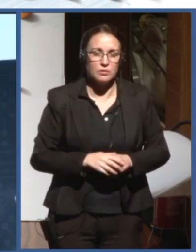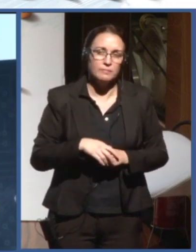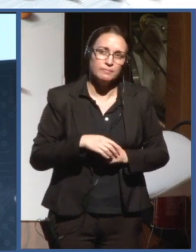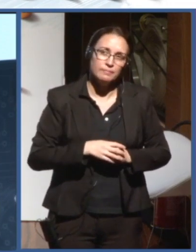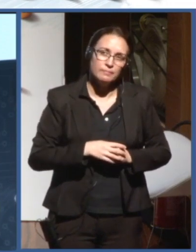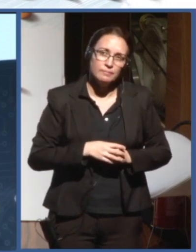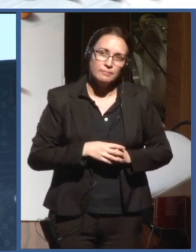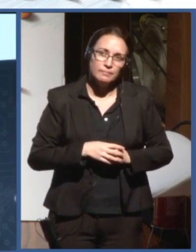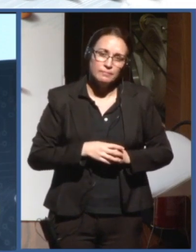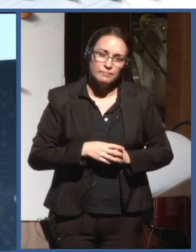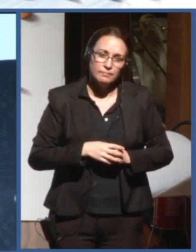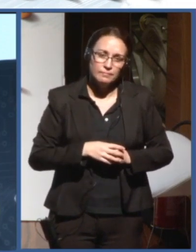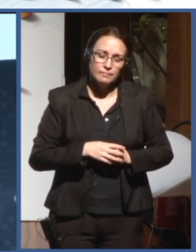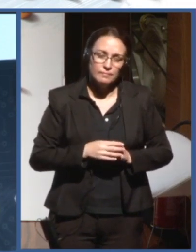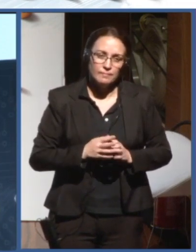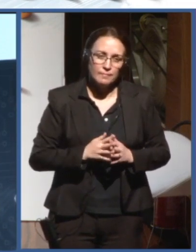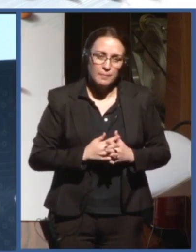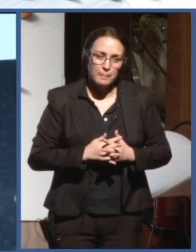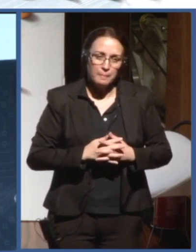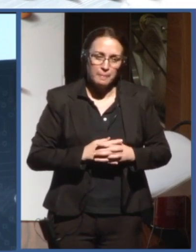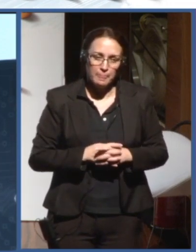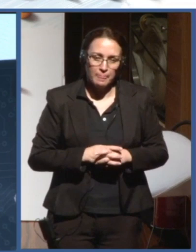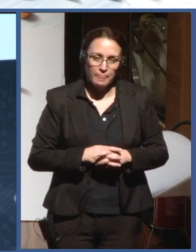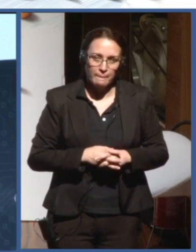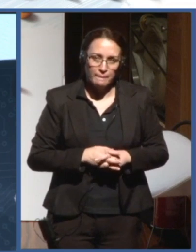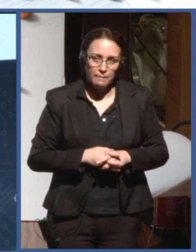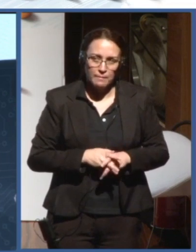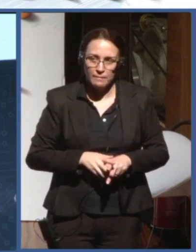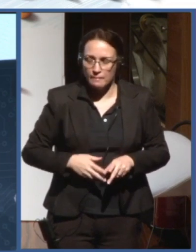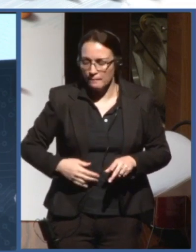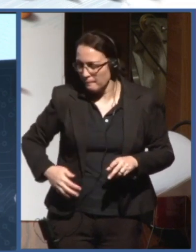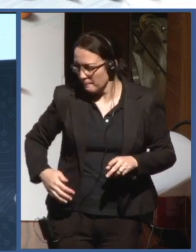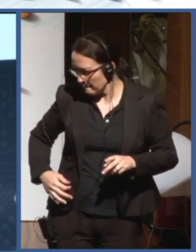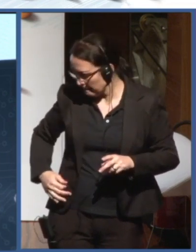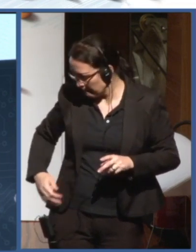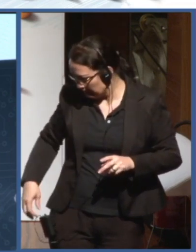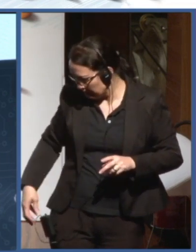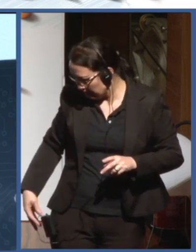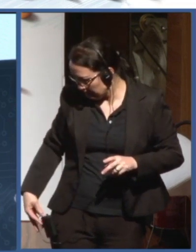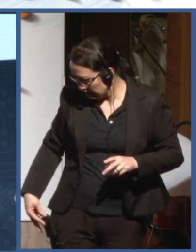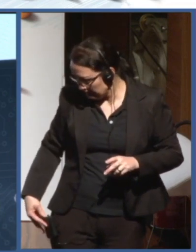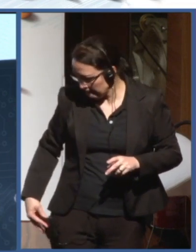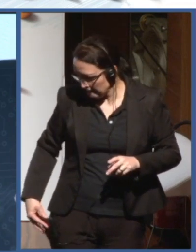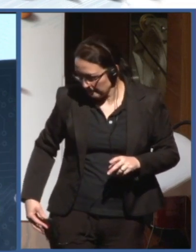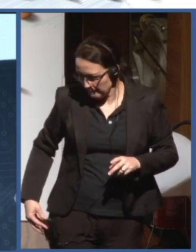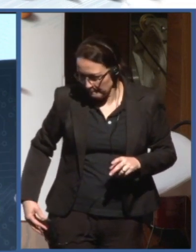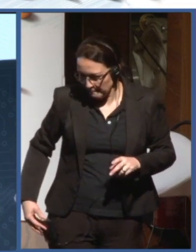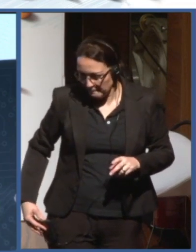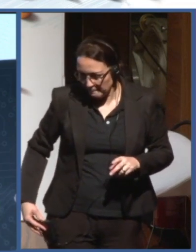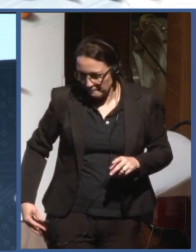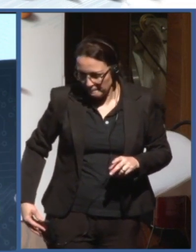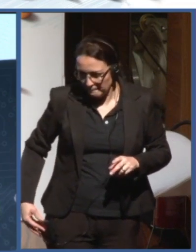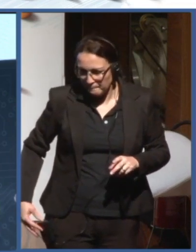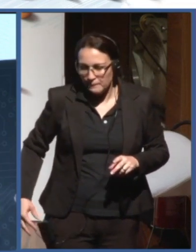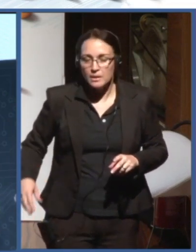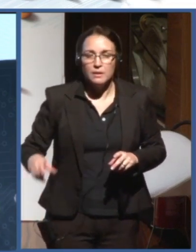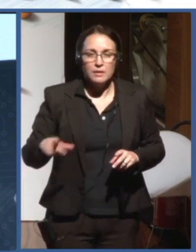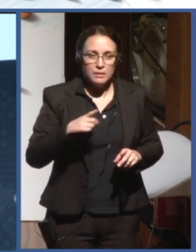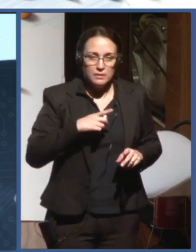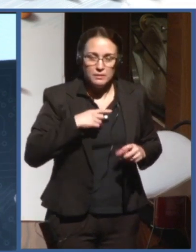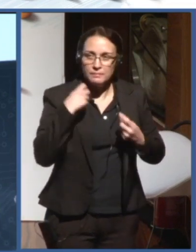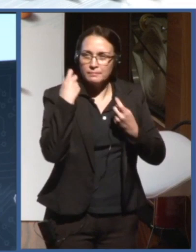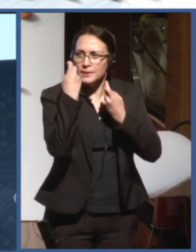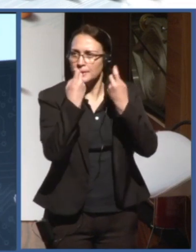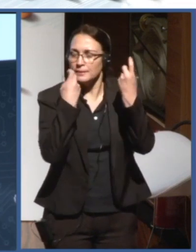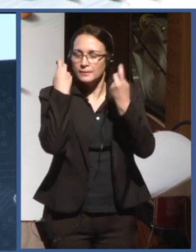sobre el intercambio de experiencias que puede ser necesario, me parece que muchos países están entrando en estos temas y